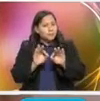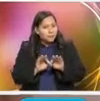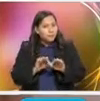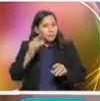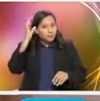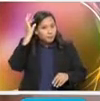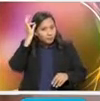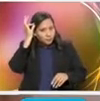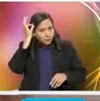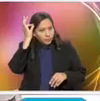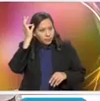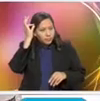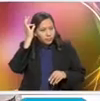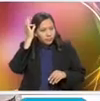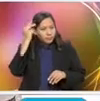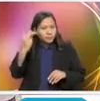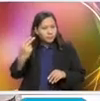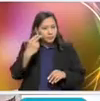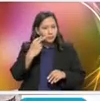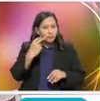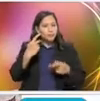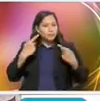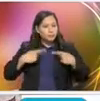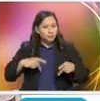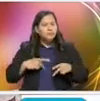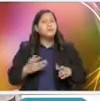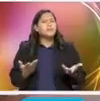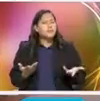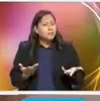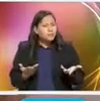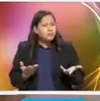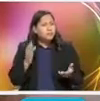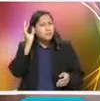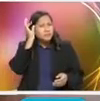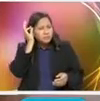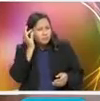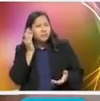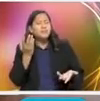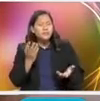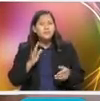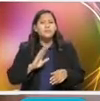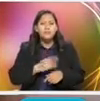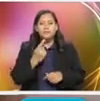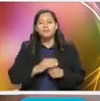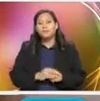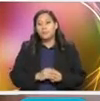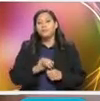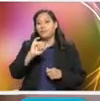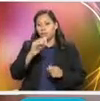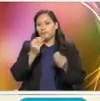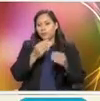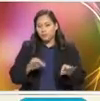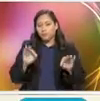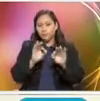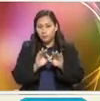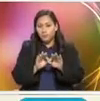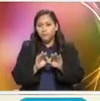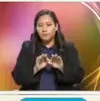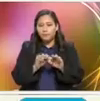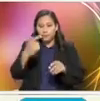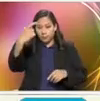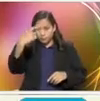del cabello en la imagen pública. ¿Cuál es la fuerza del cabello para esta imagen? Pues sí, muy importante. La imagen es un